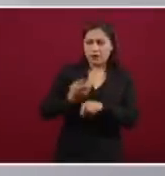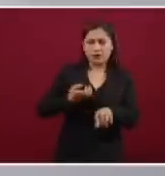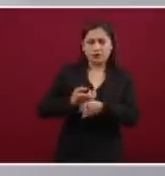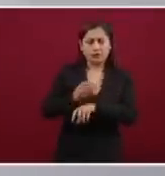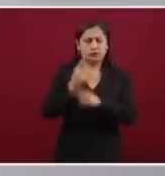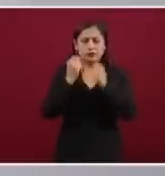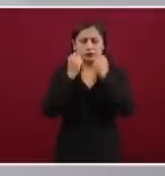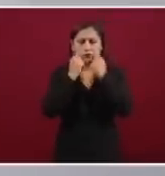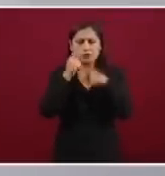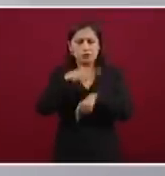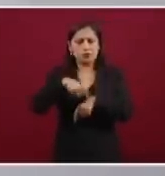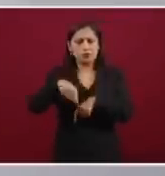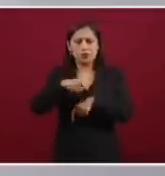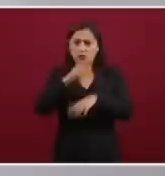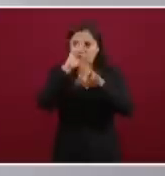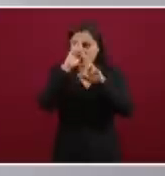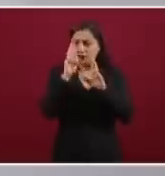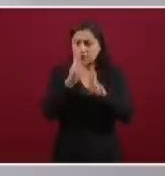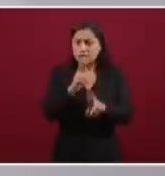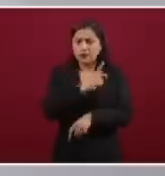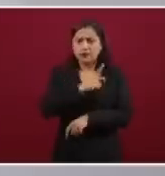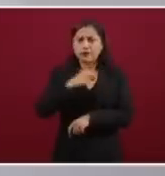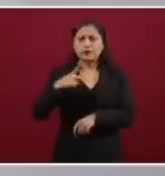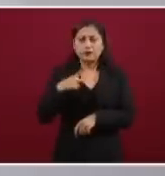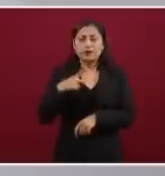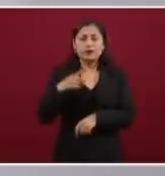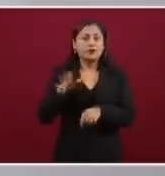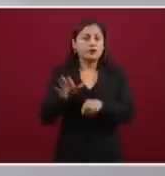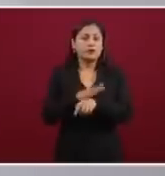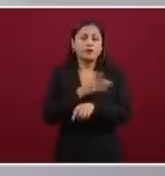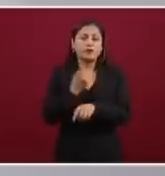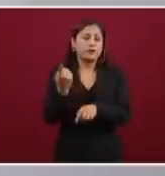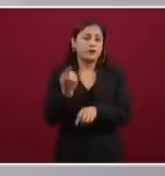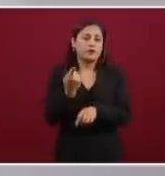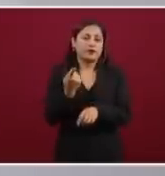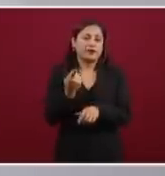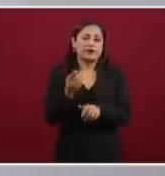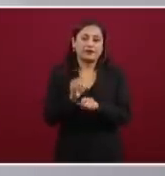casi en el anonimato, se grite, se chifle,